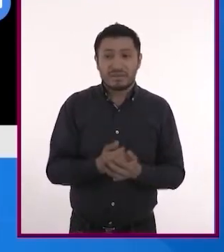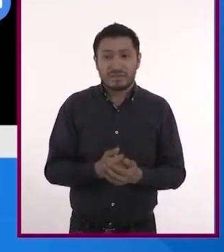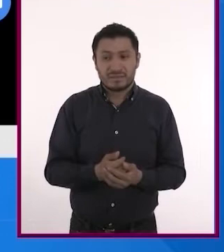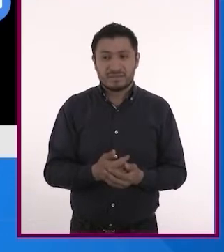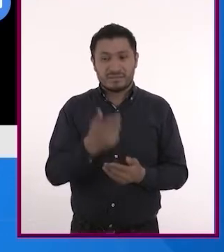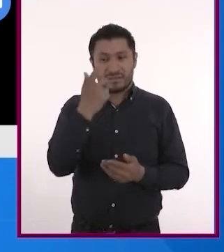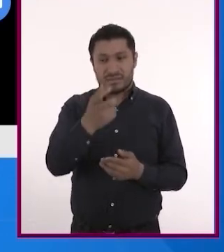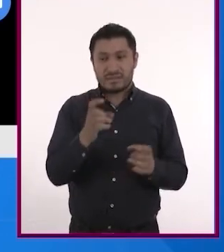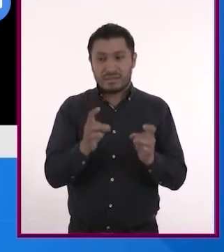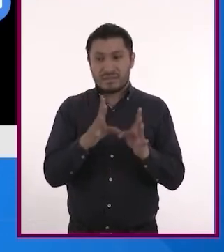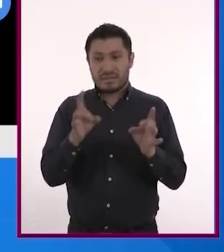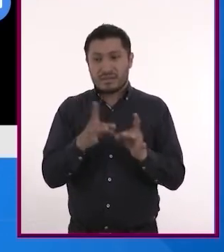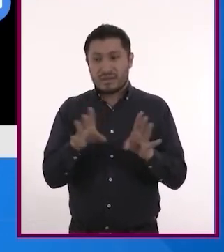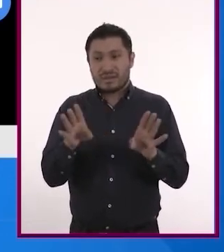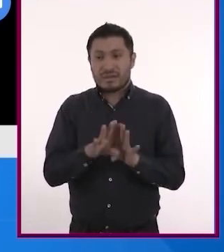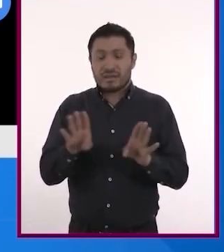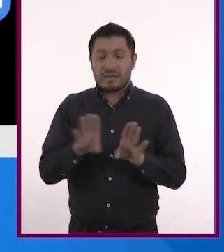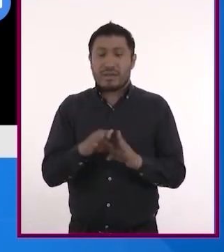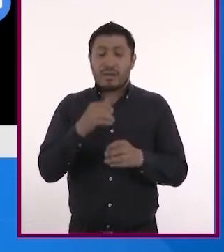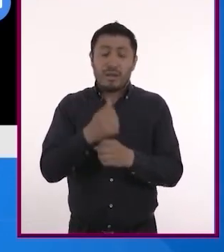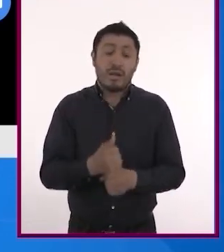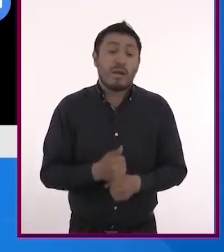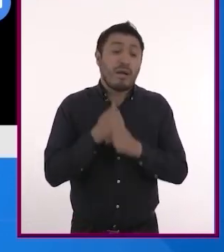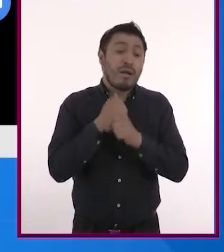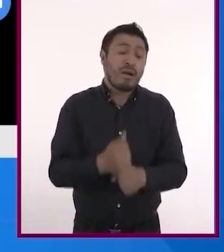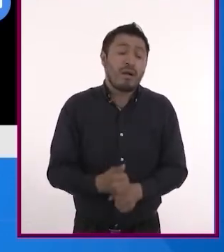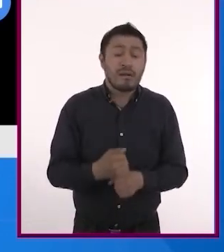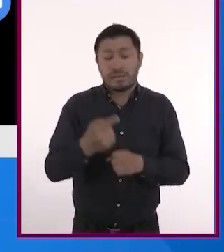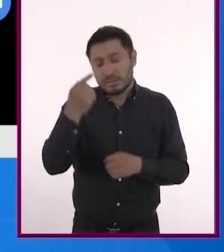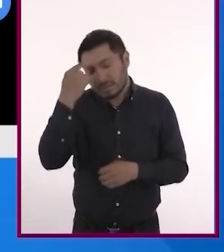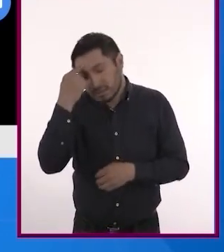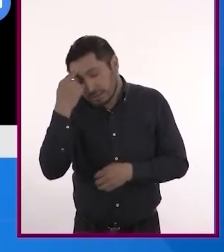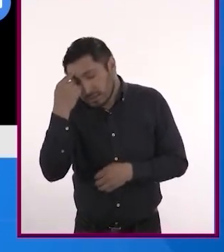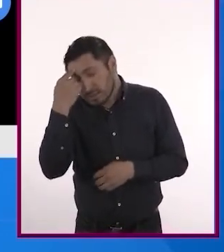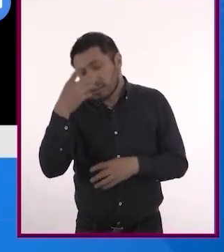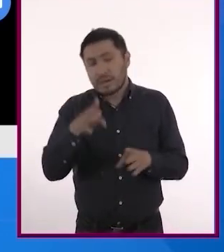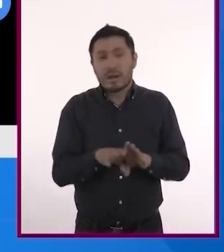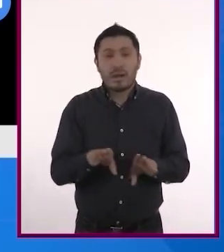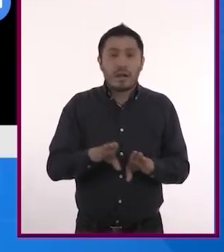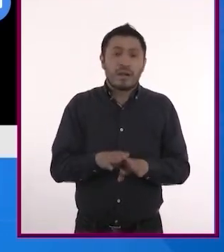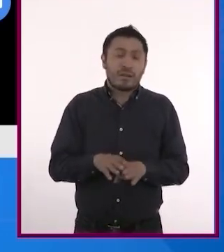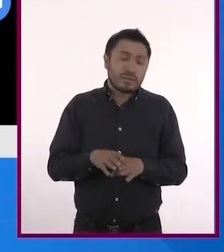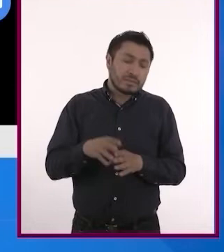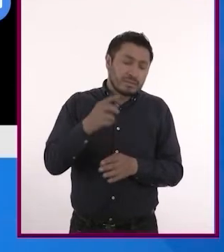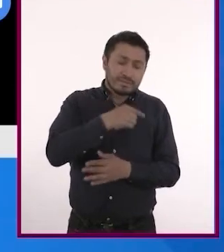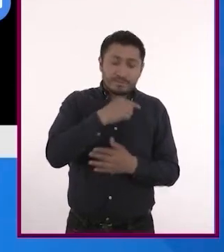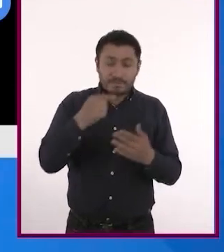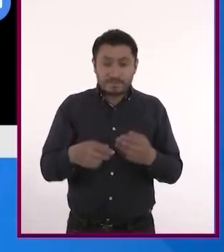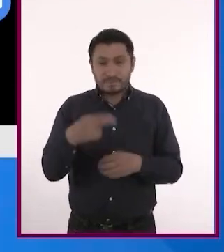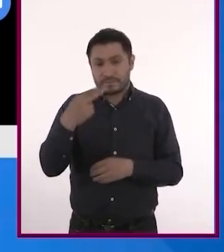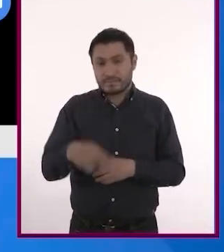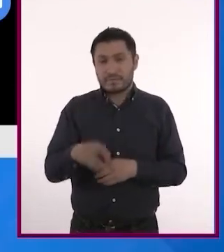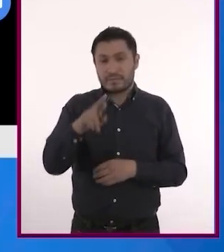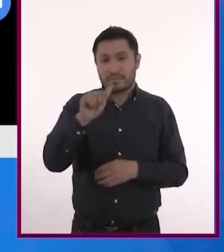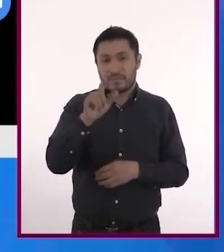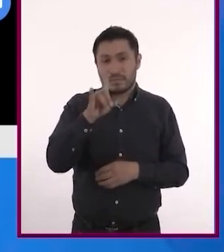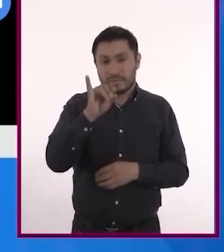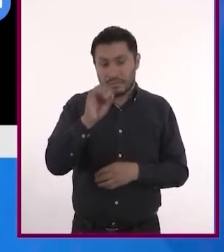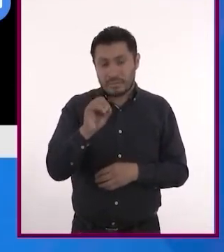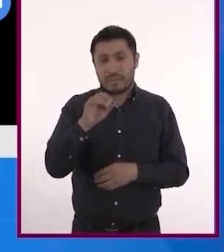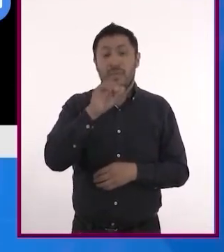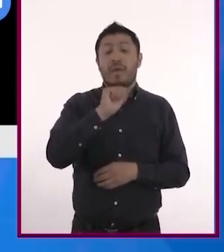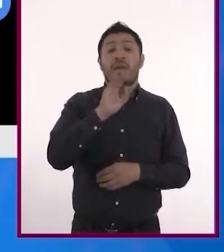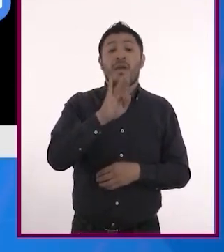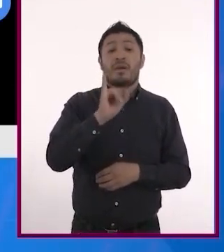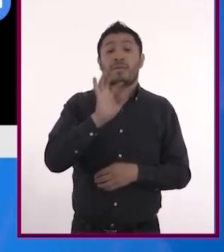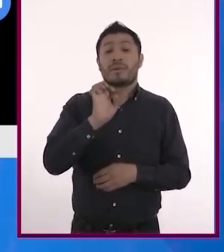estas situaciones de sufrimiento mental, de padecimientos mentales, que se llama Radio Abierta.